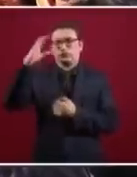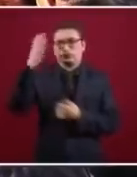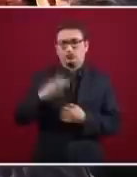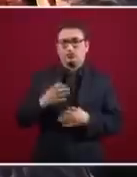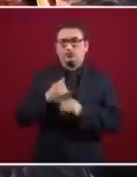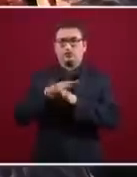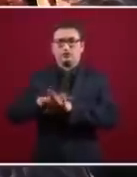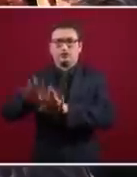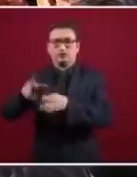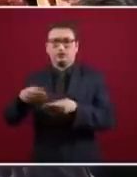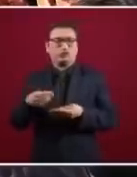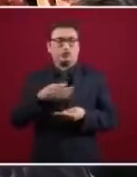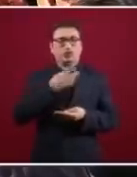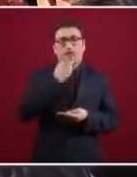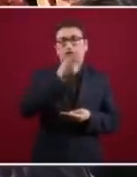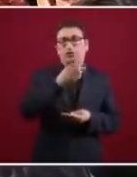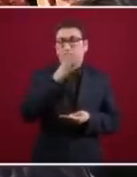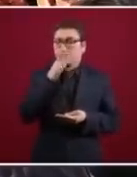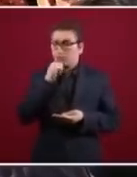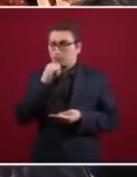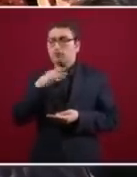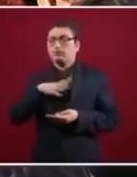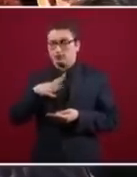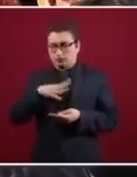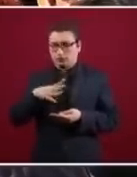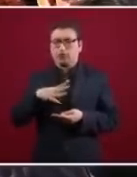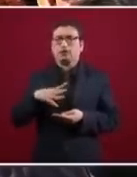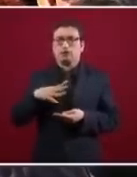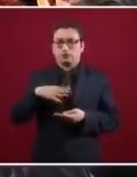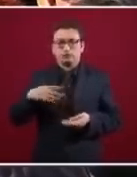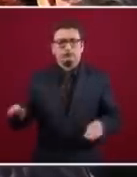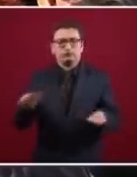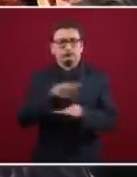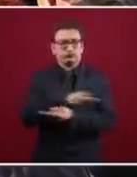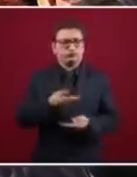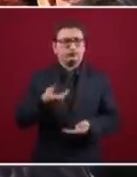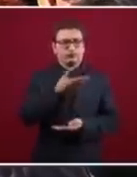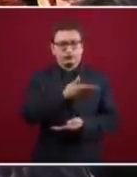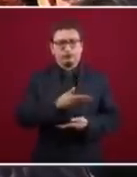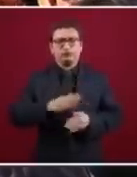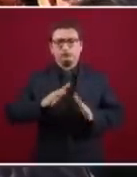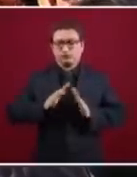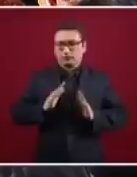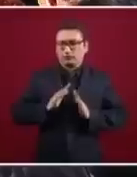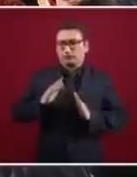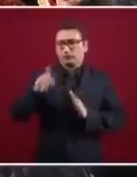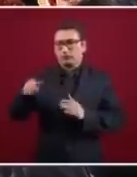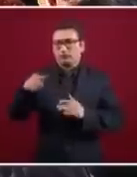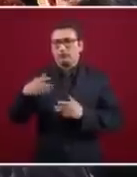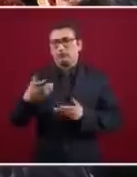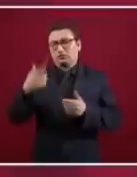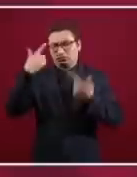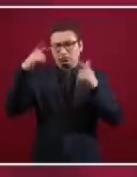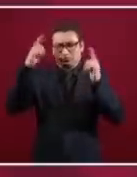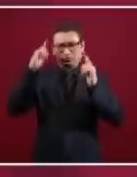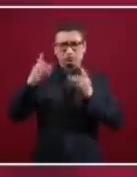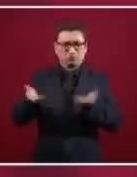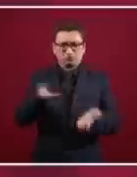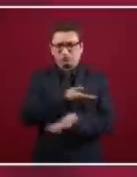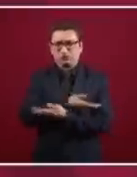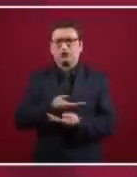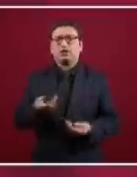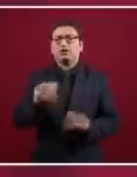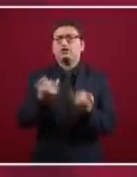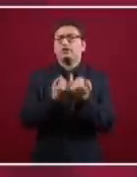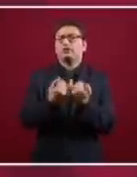cierta información que no les puedo decir cuál pero subo cierta información que se las pasamos a la secretaria de la defensa con respecto